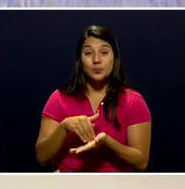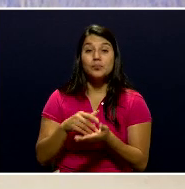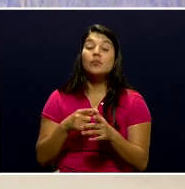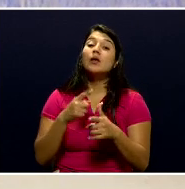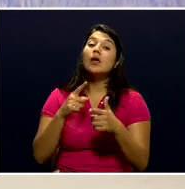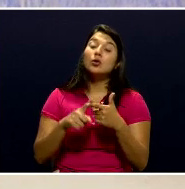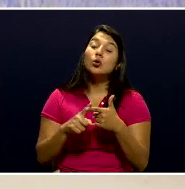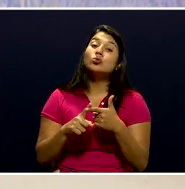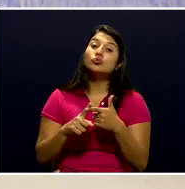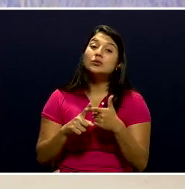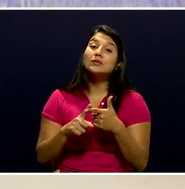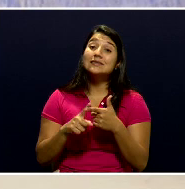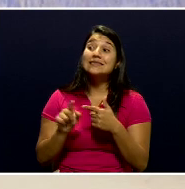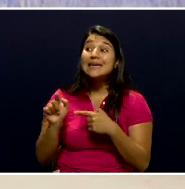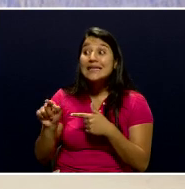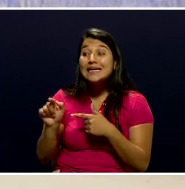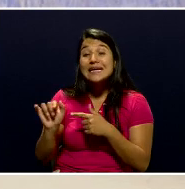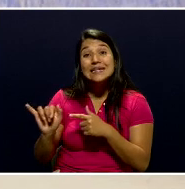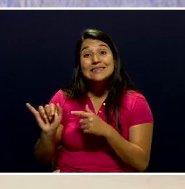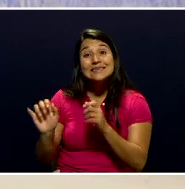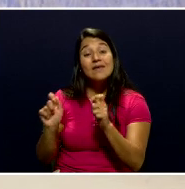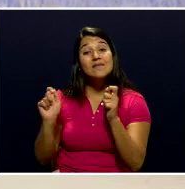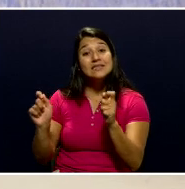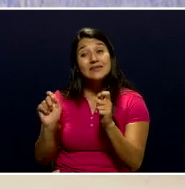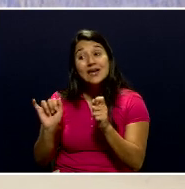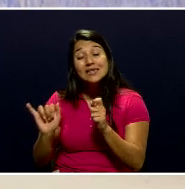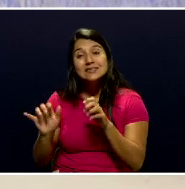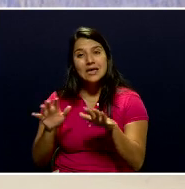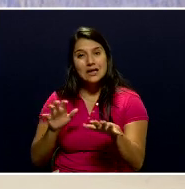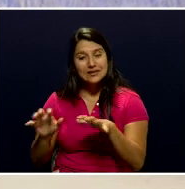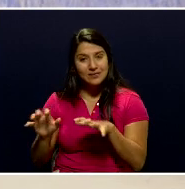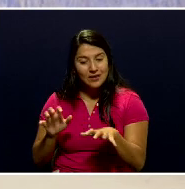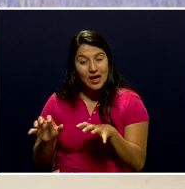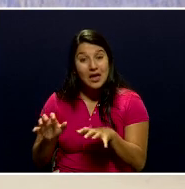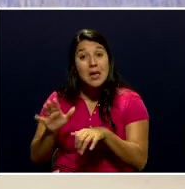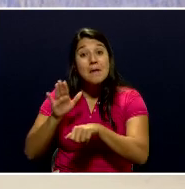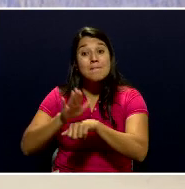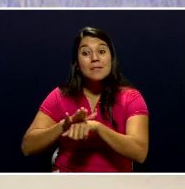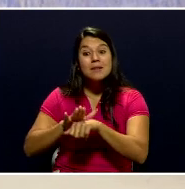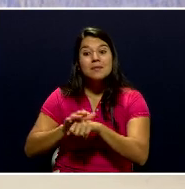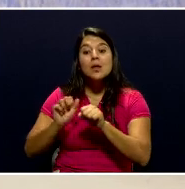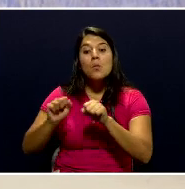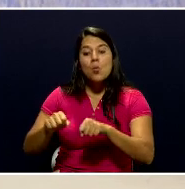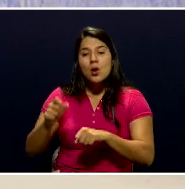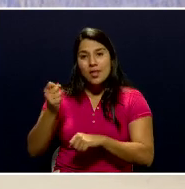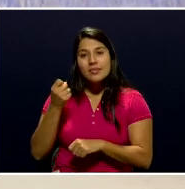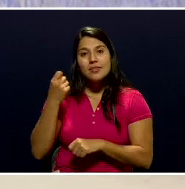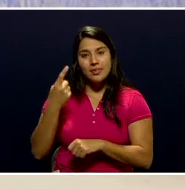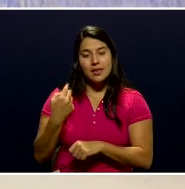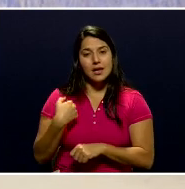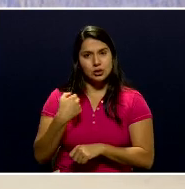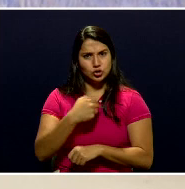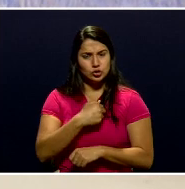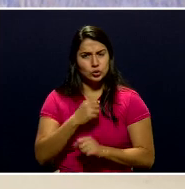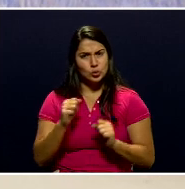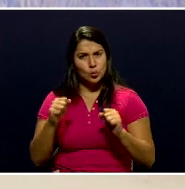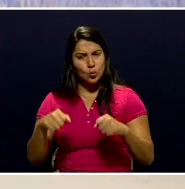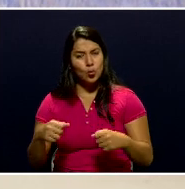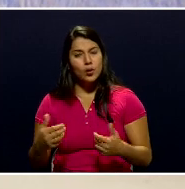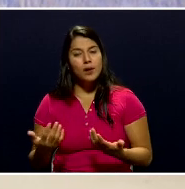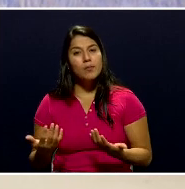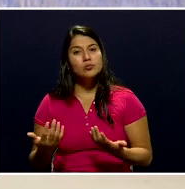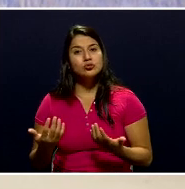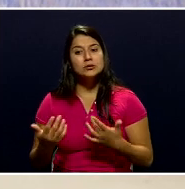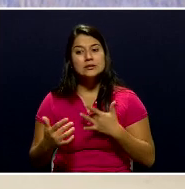Entonces, de alguna manera, estos festivales y estas actividades efímeras nos ayudan un poco a entender que podemos